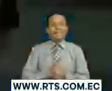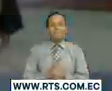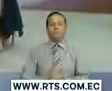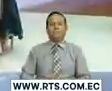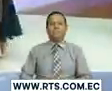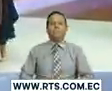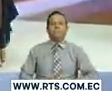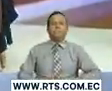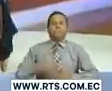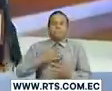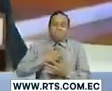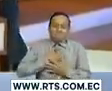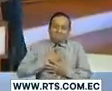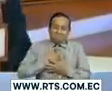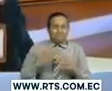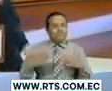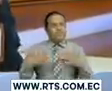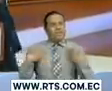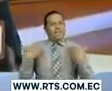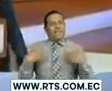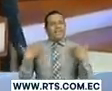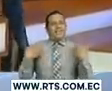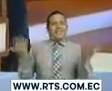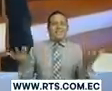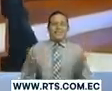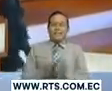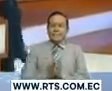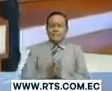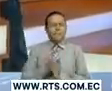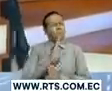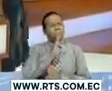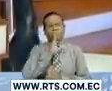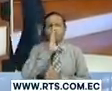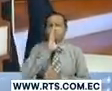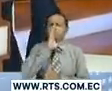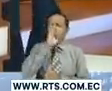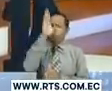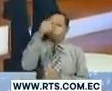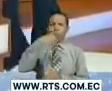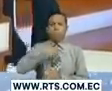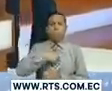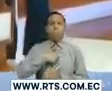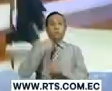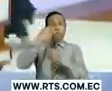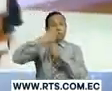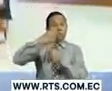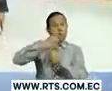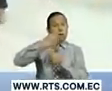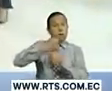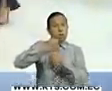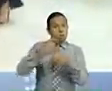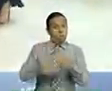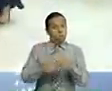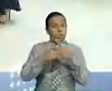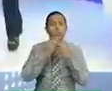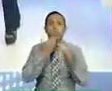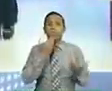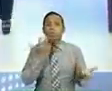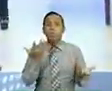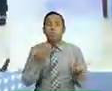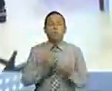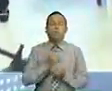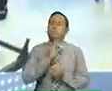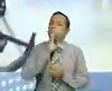Yo feliz, yo siempre empiezo estos nuevos inicios o estas nuevas etapas con